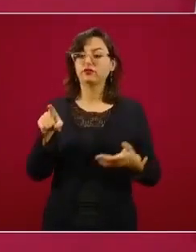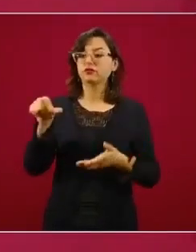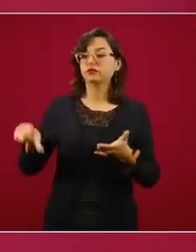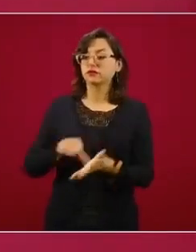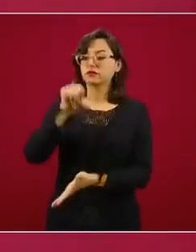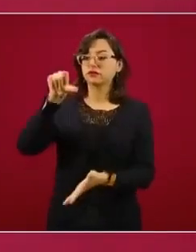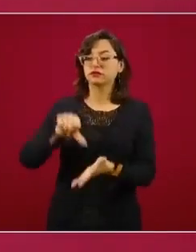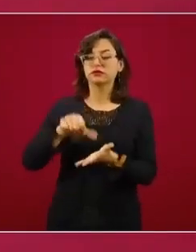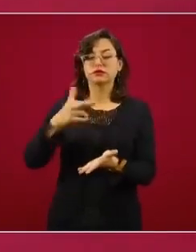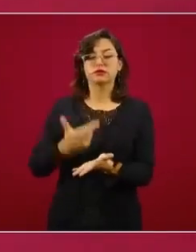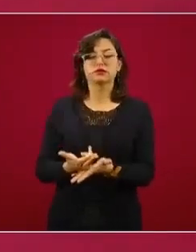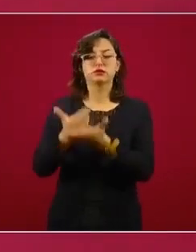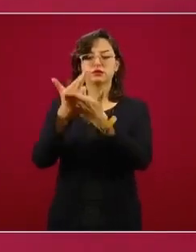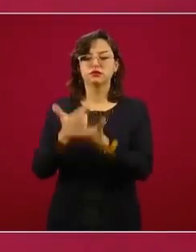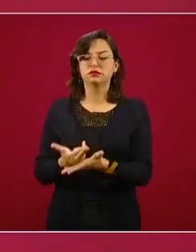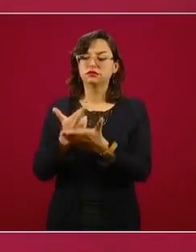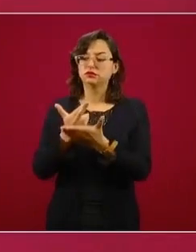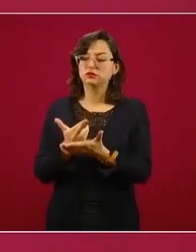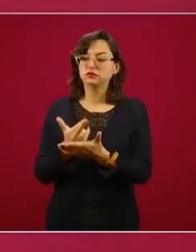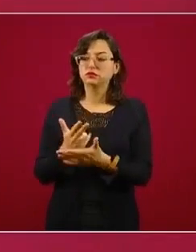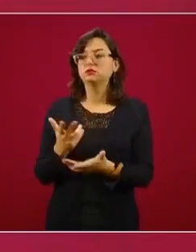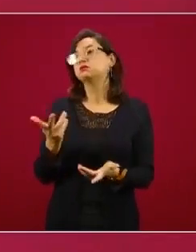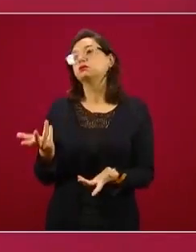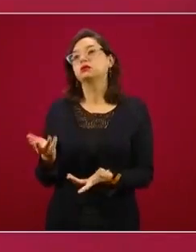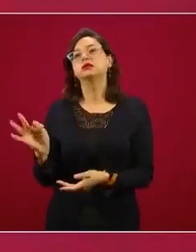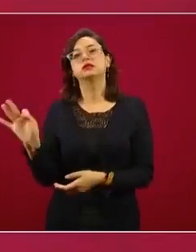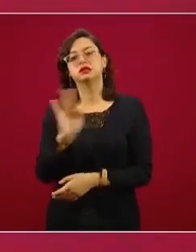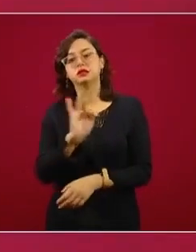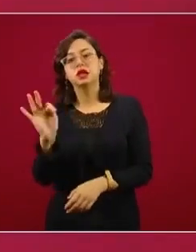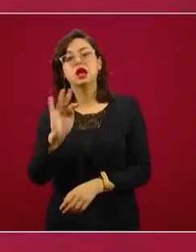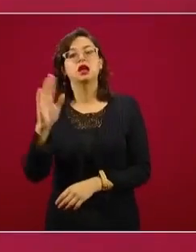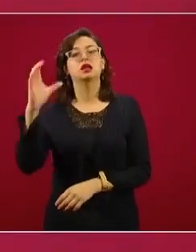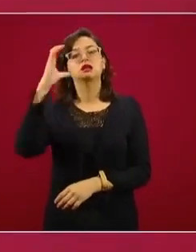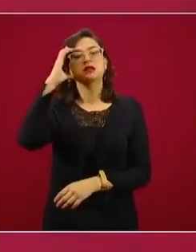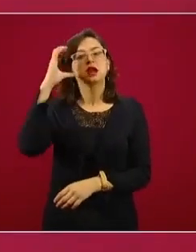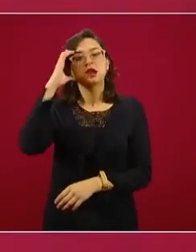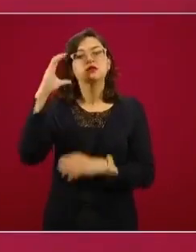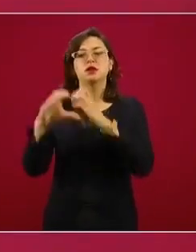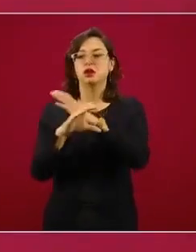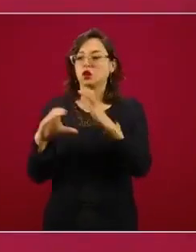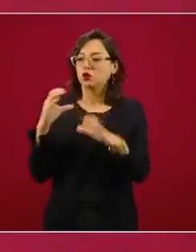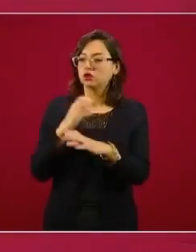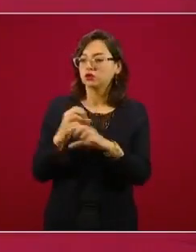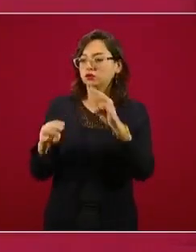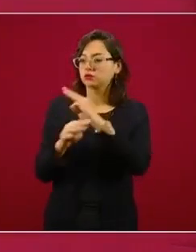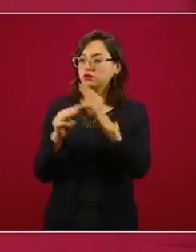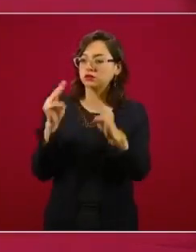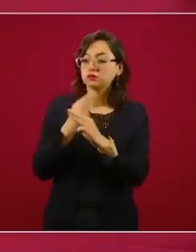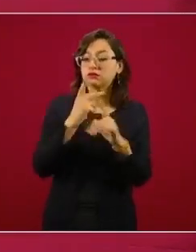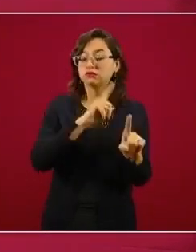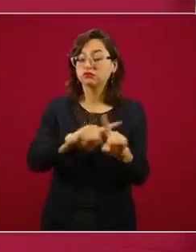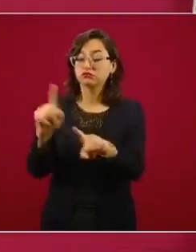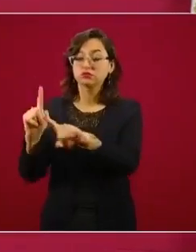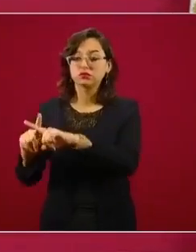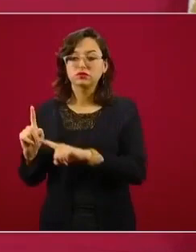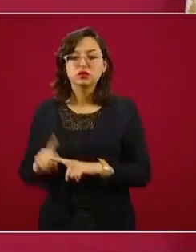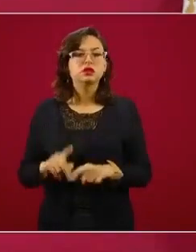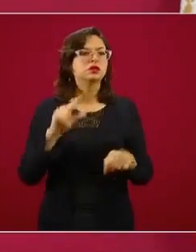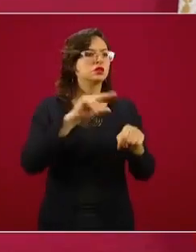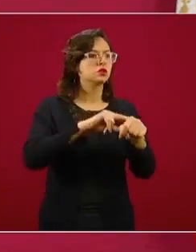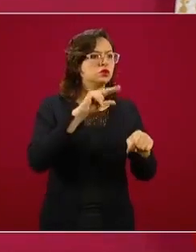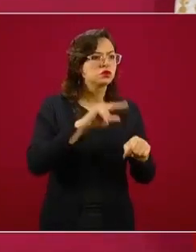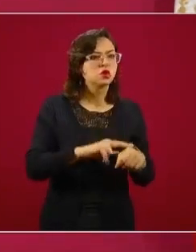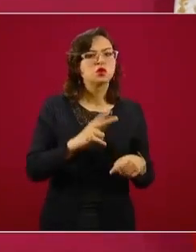lo que se necesite de camas, de equipos, los